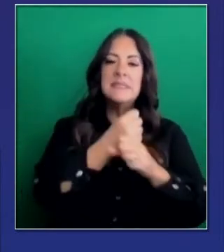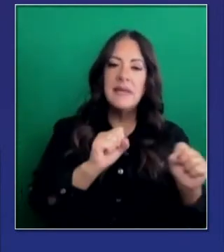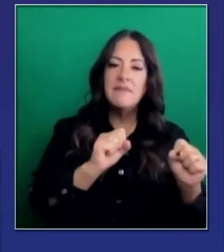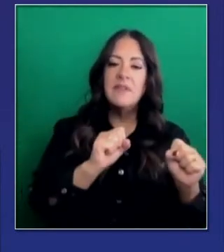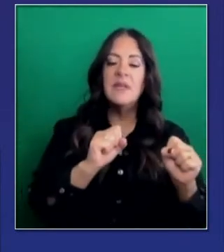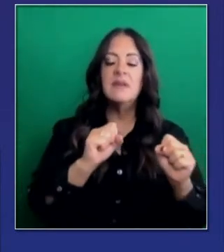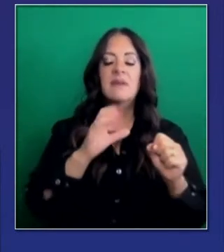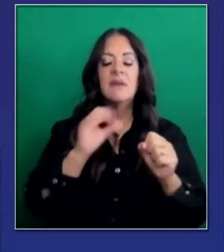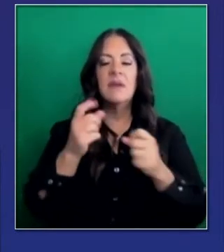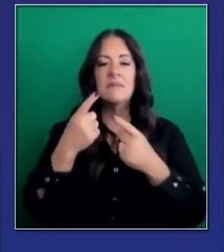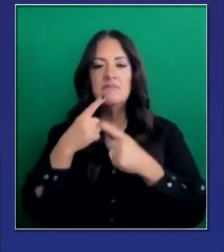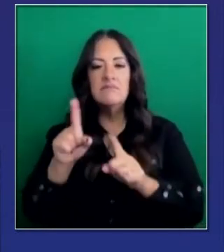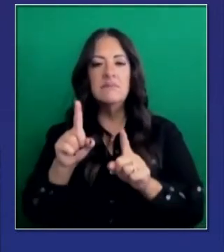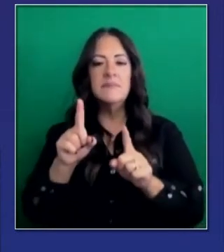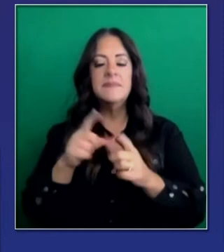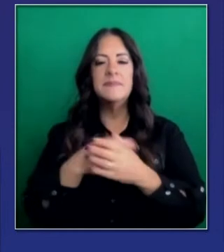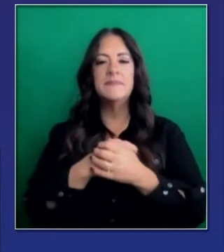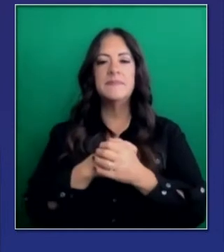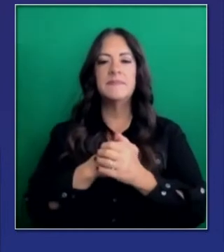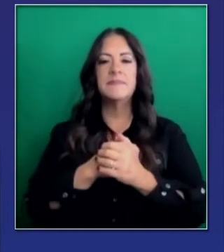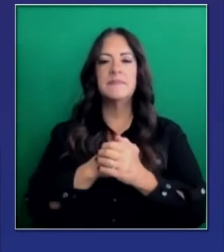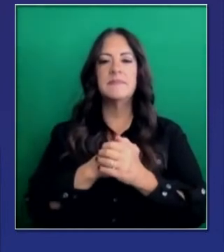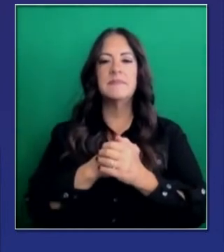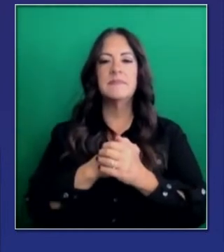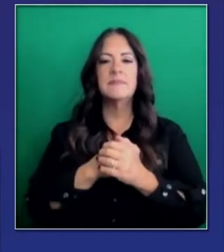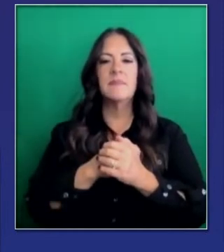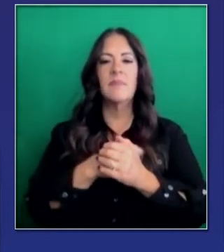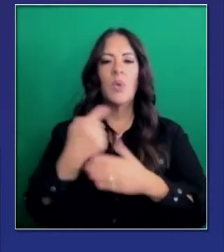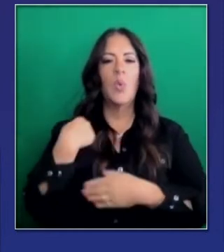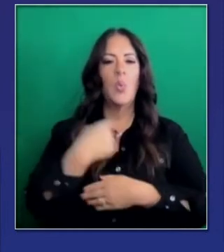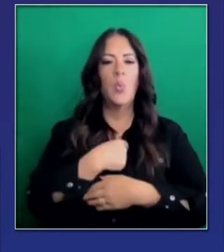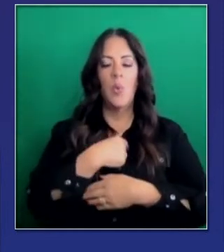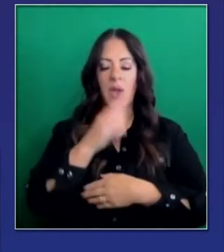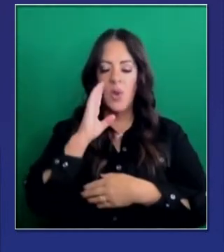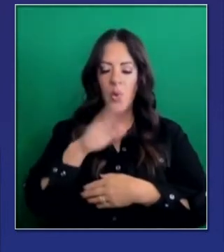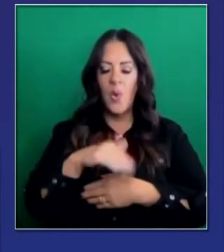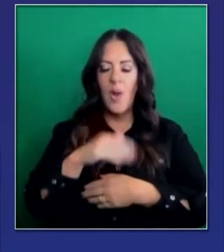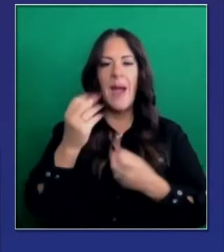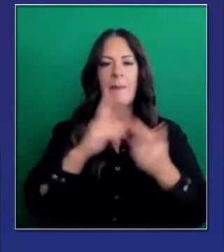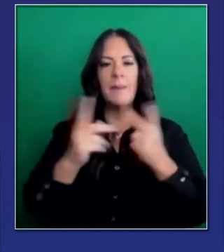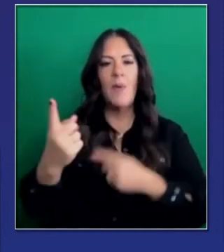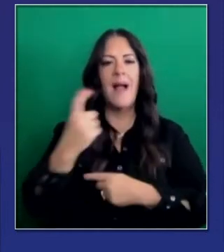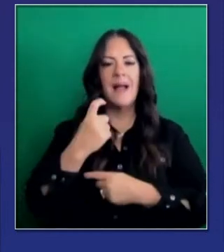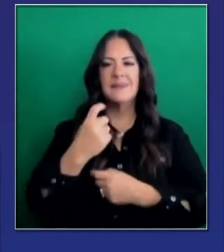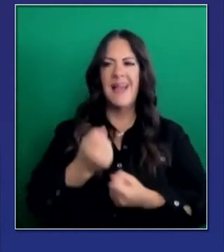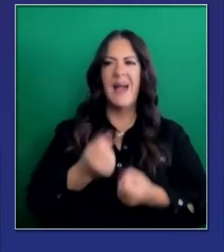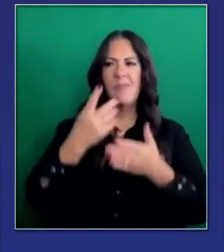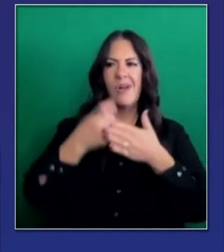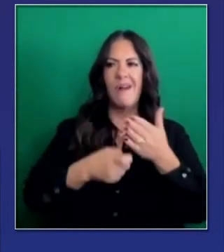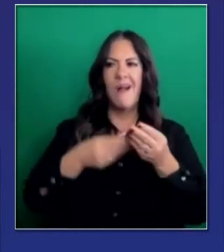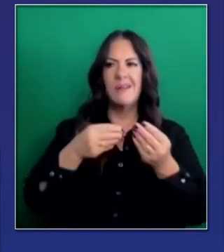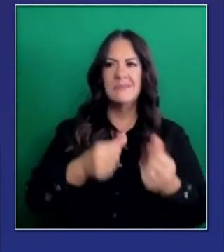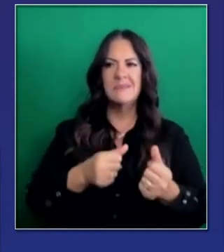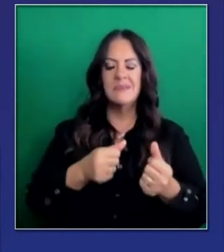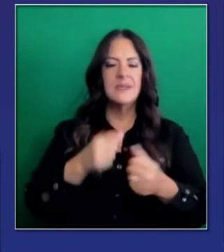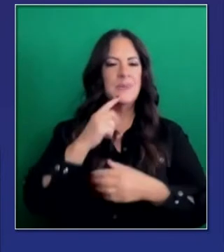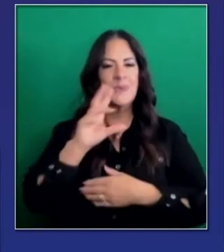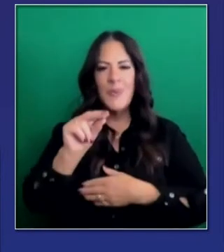también enfocándonos en algo que siempre se me pregunta cuánto me costará esto